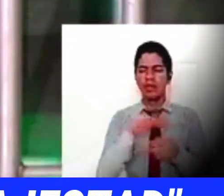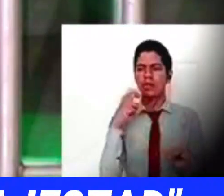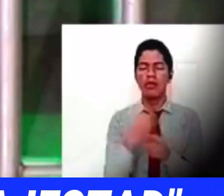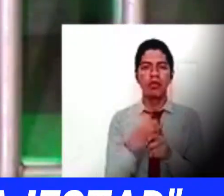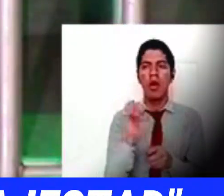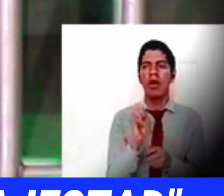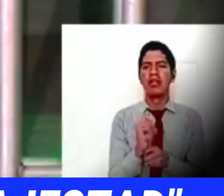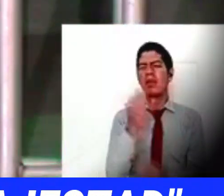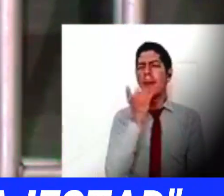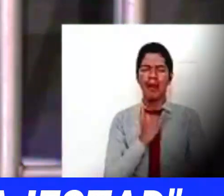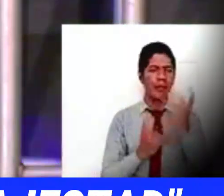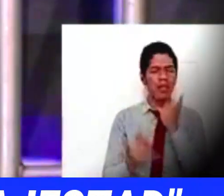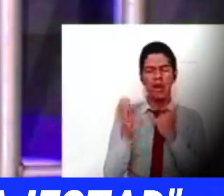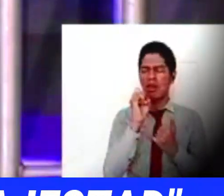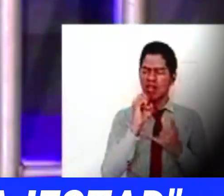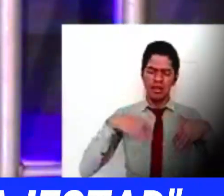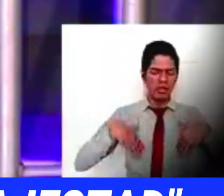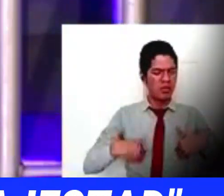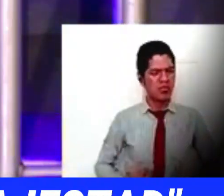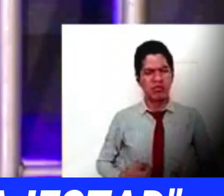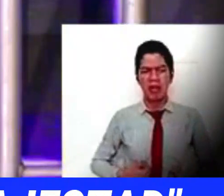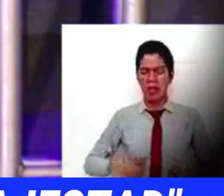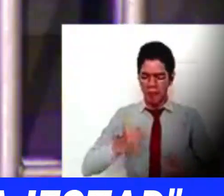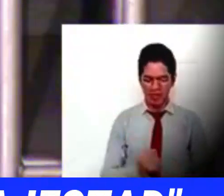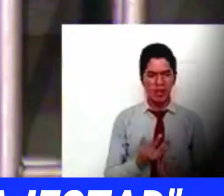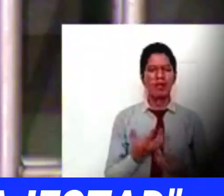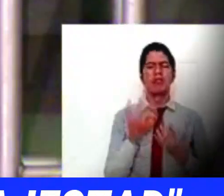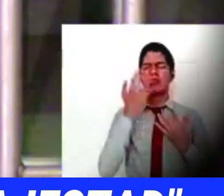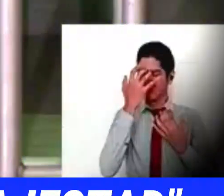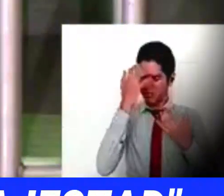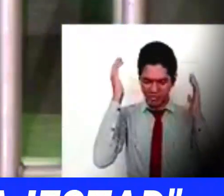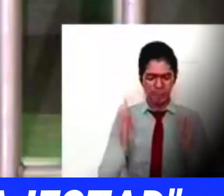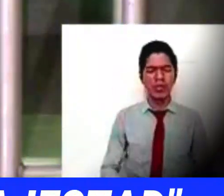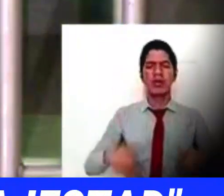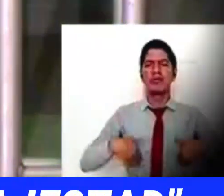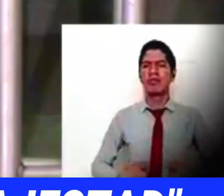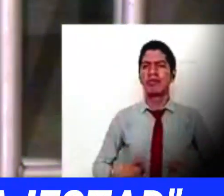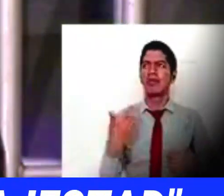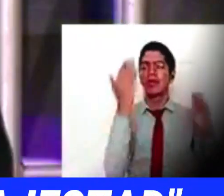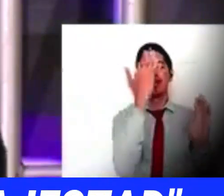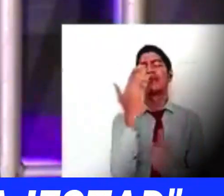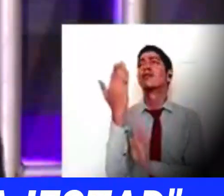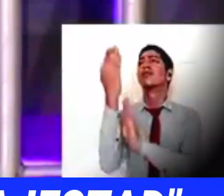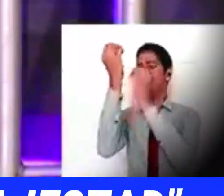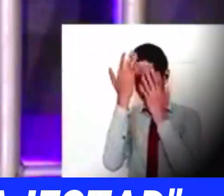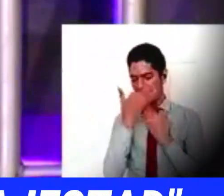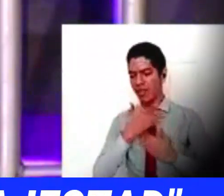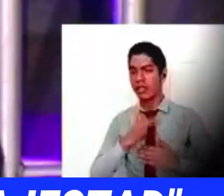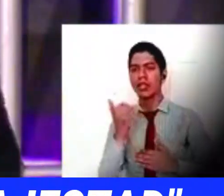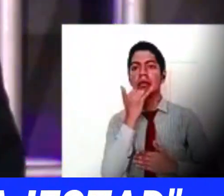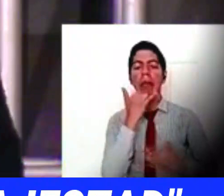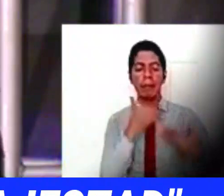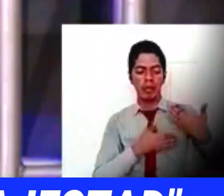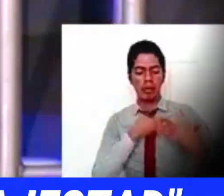se cansó, se saturó, se fatigó y no supo descansar en Dios, va entregando la corona, va entregando el premio,